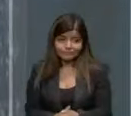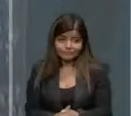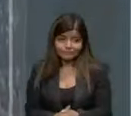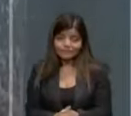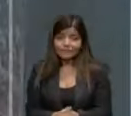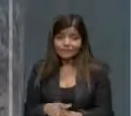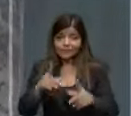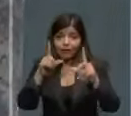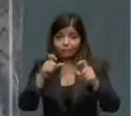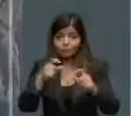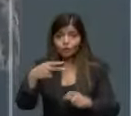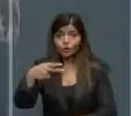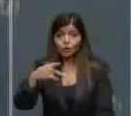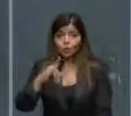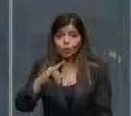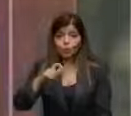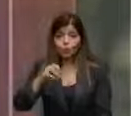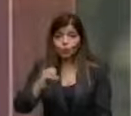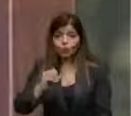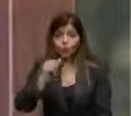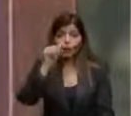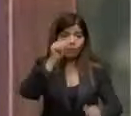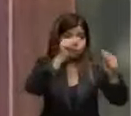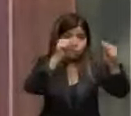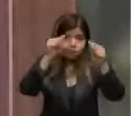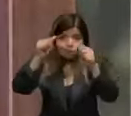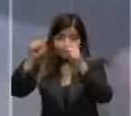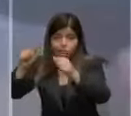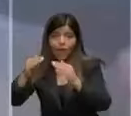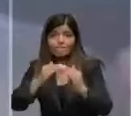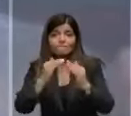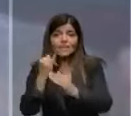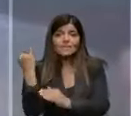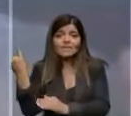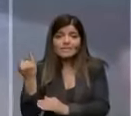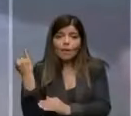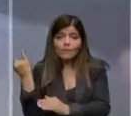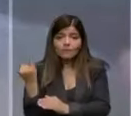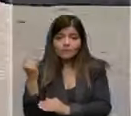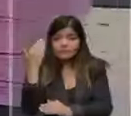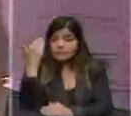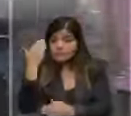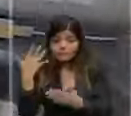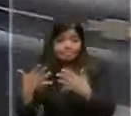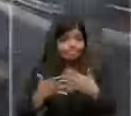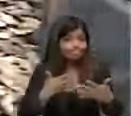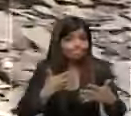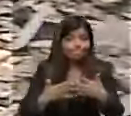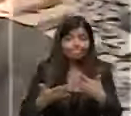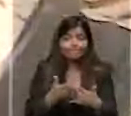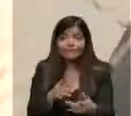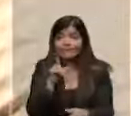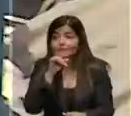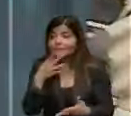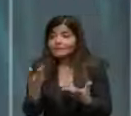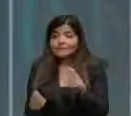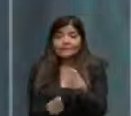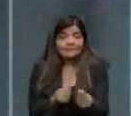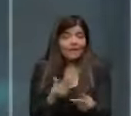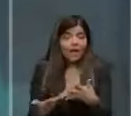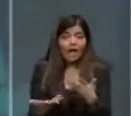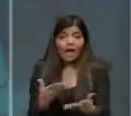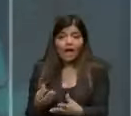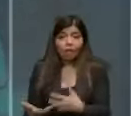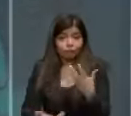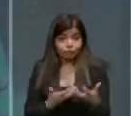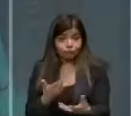La foto de don Hugo González está pegada en cada lugar de Villa Independencia. Nadie sabe nada de él, ni dónde está, ni qué pasó ese día del